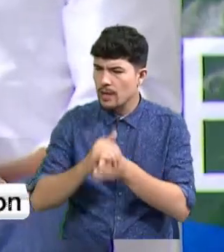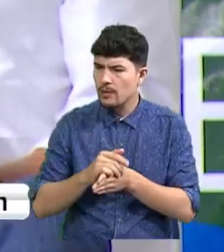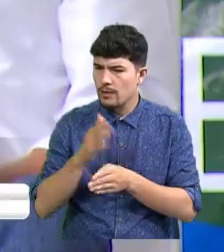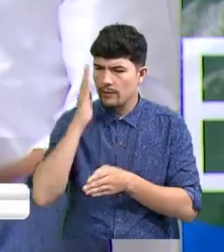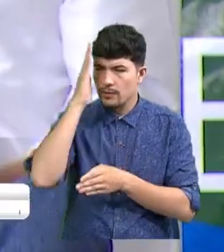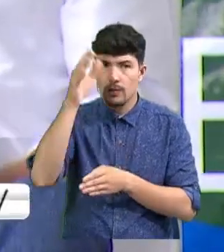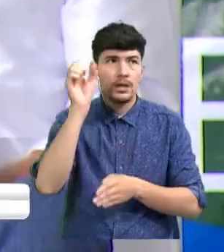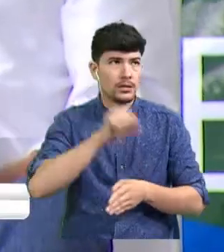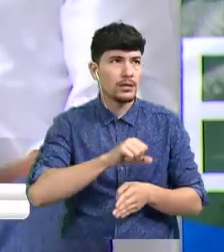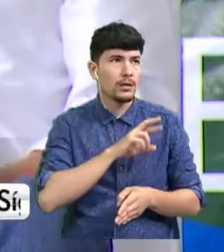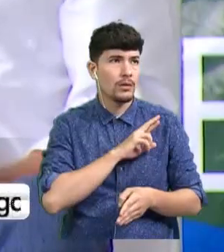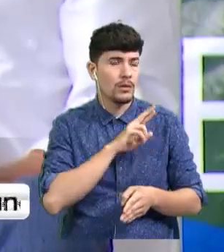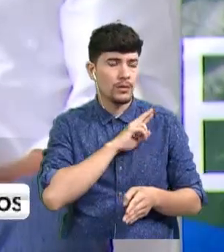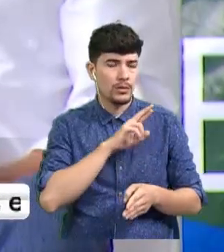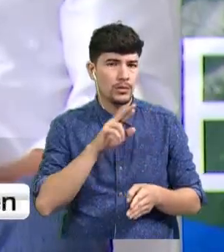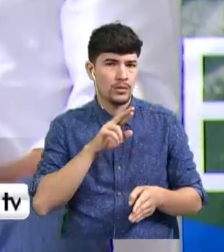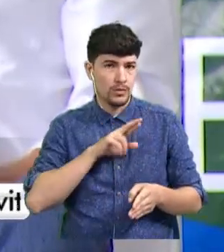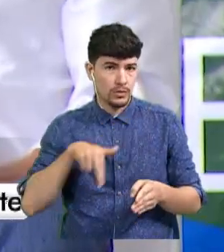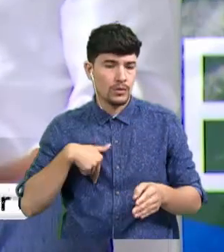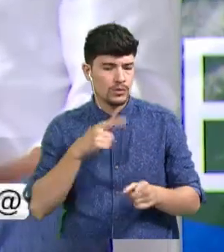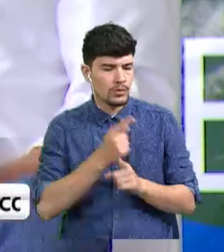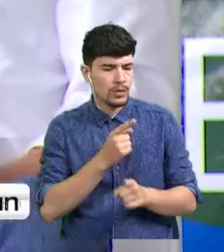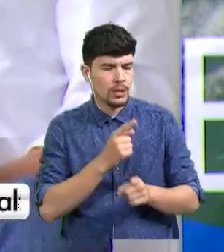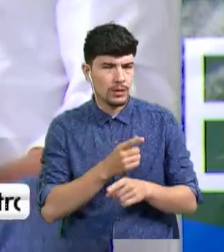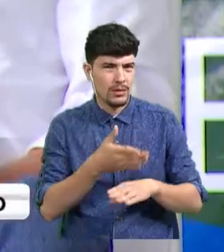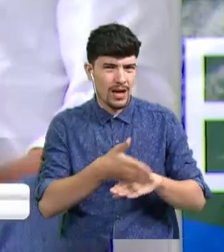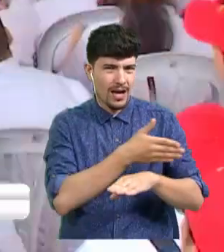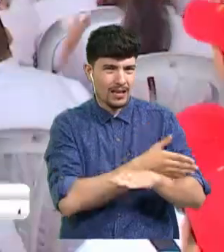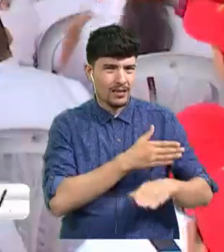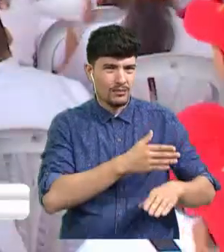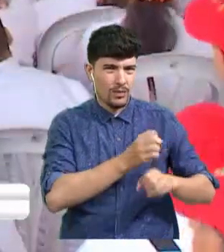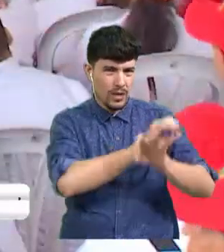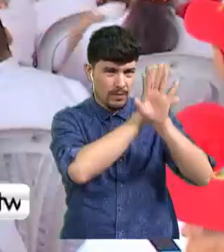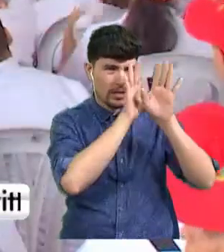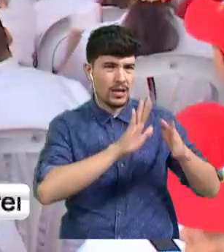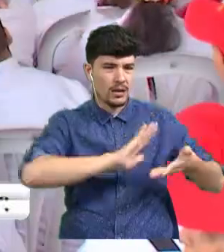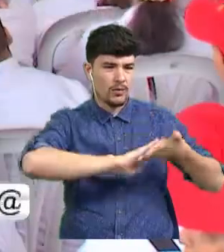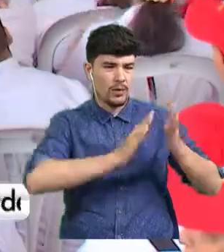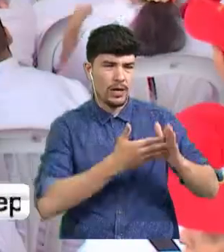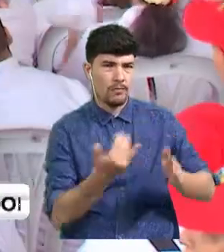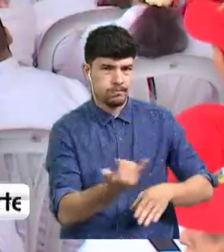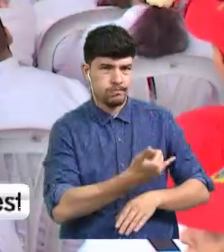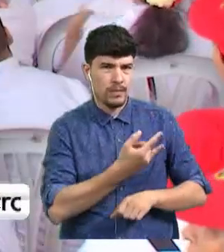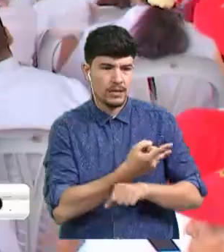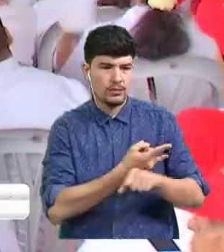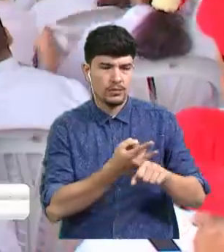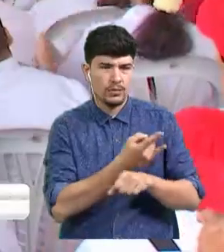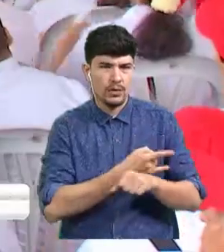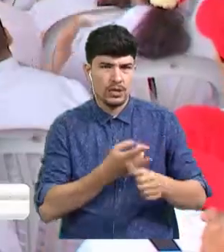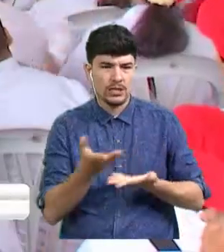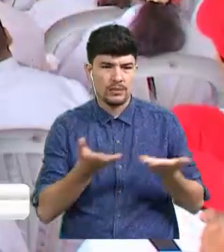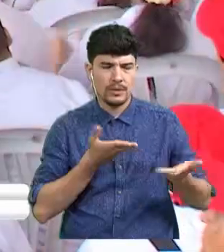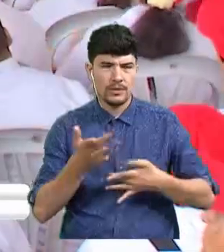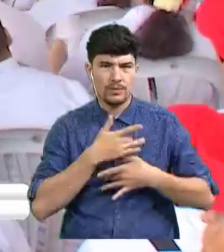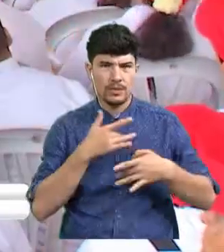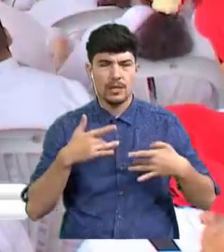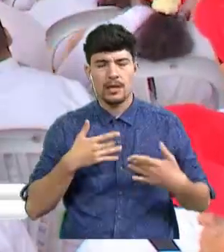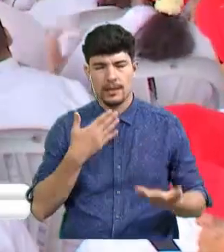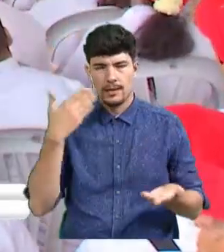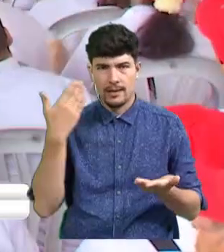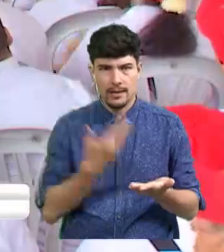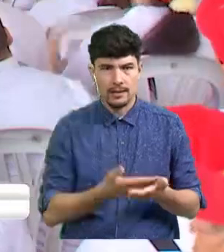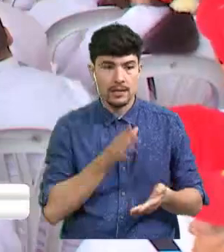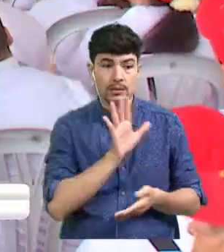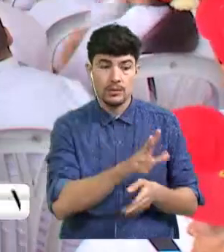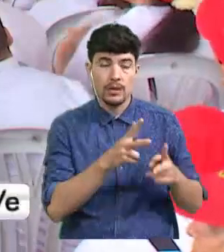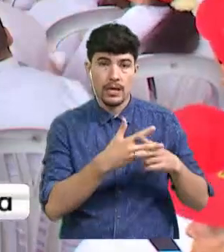con satisfacción, gobernador, decir que esta mañana recibimos de la comunidad que hace uso de los servicios del Hospital del Norte, muchas gracias. Estos